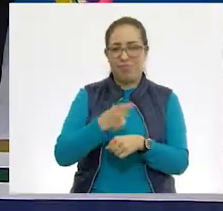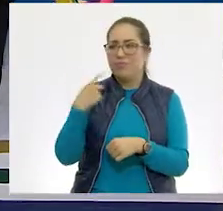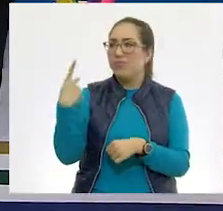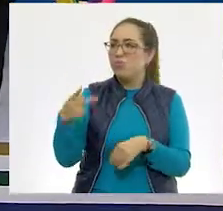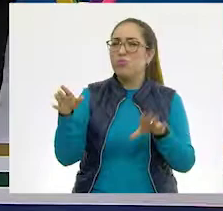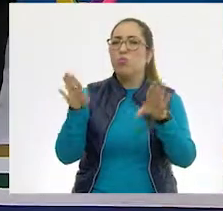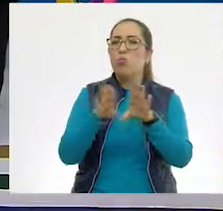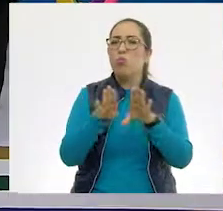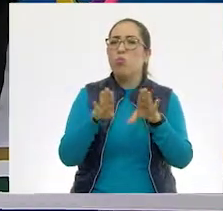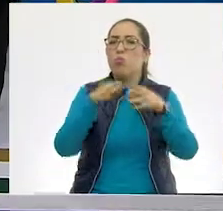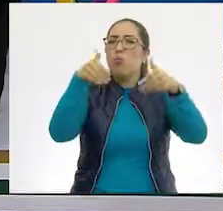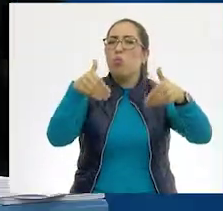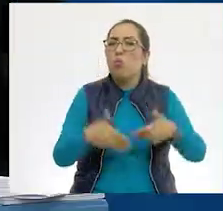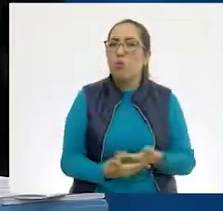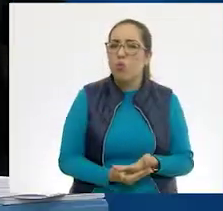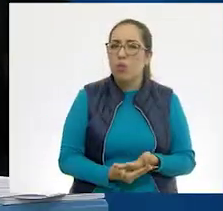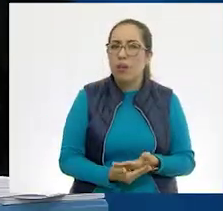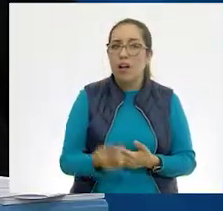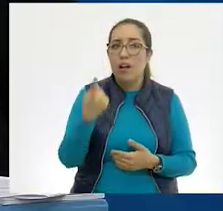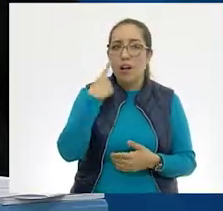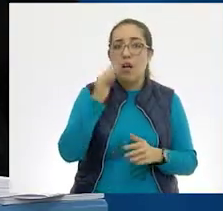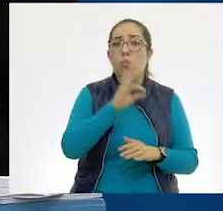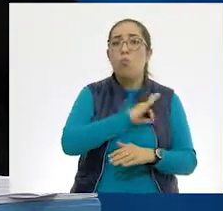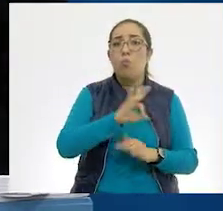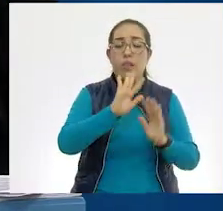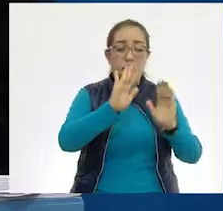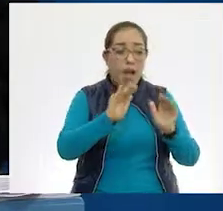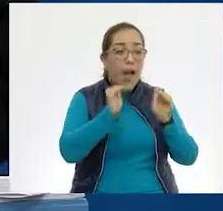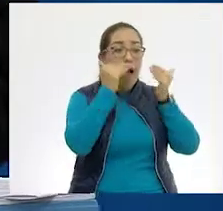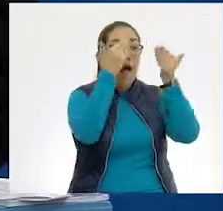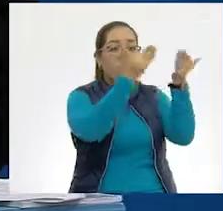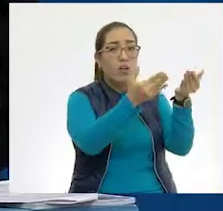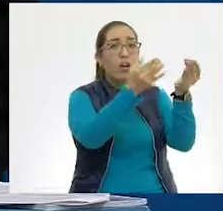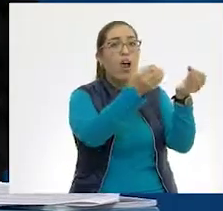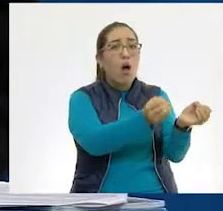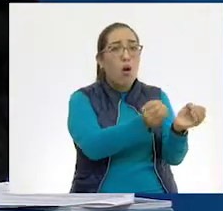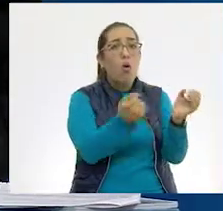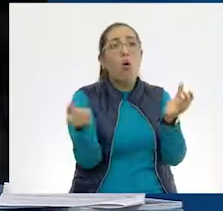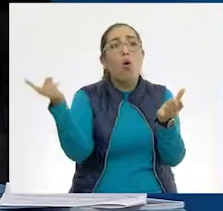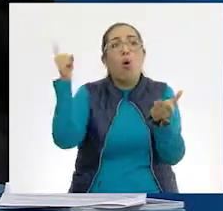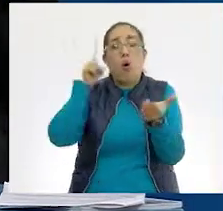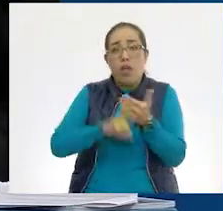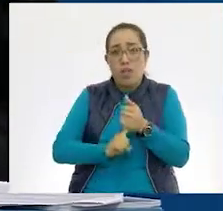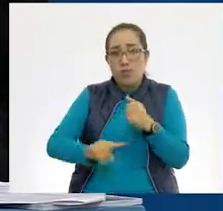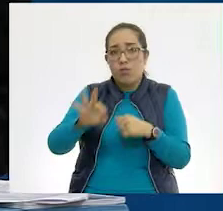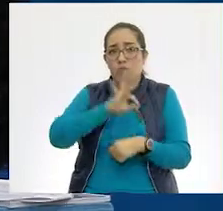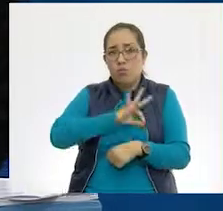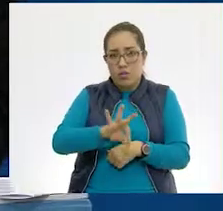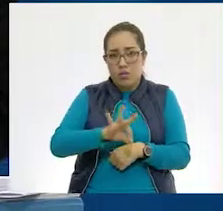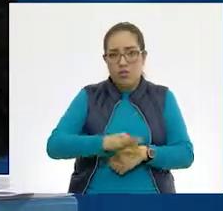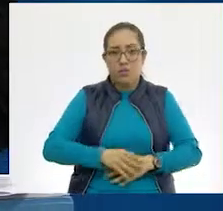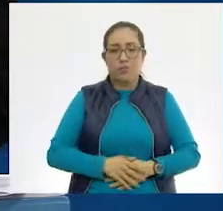fecundación puede ser externa e interna. Me vas a colocarlo ahí en anfibios. Vamos a ponerlo.